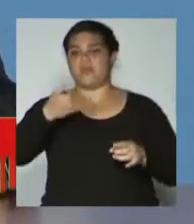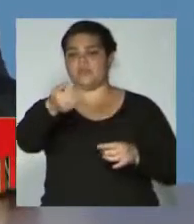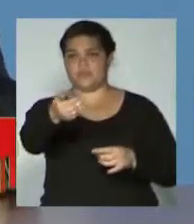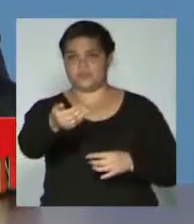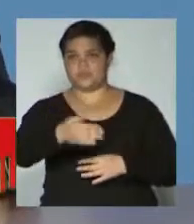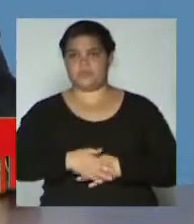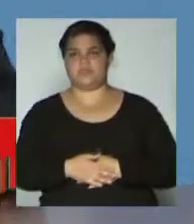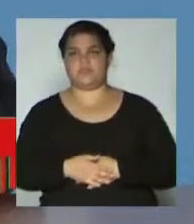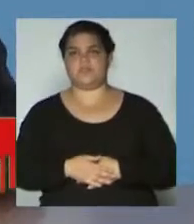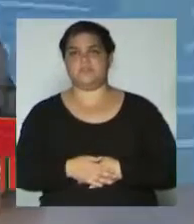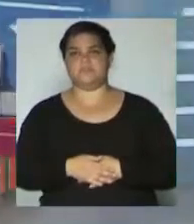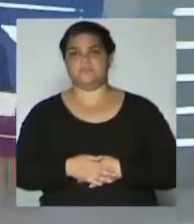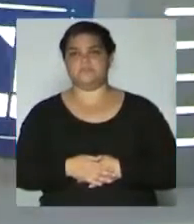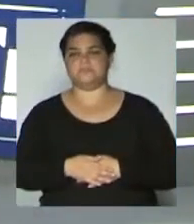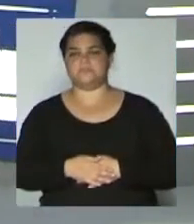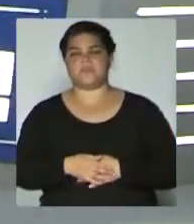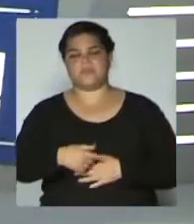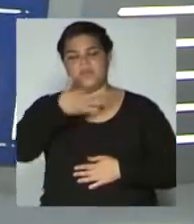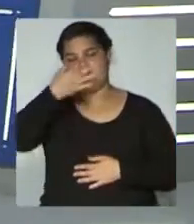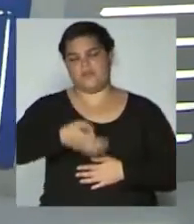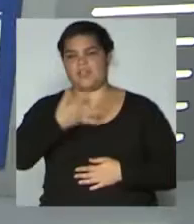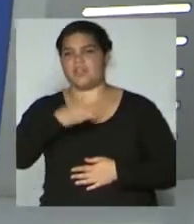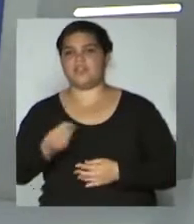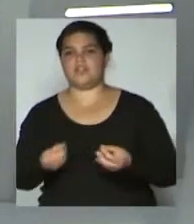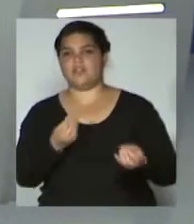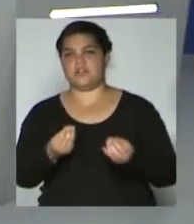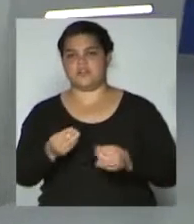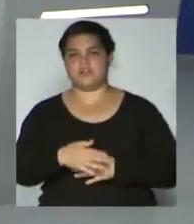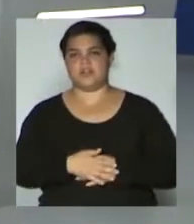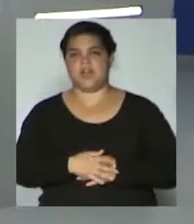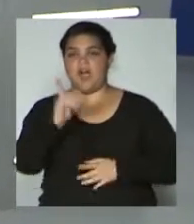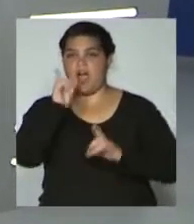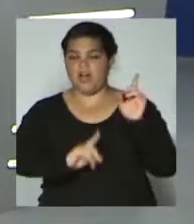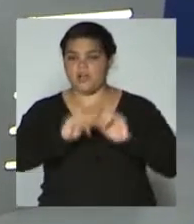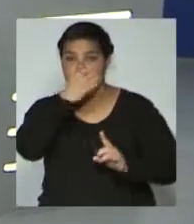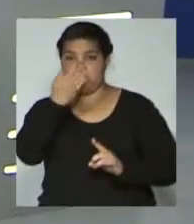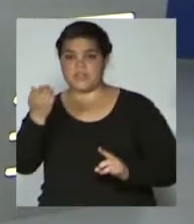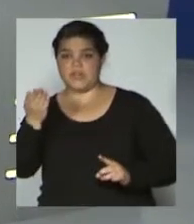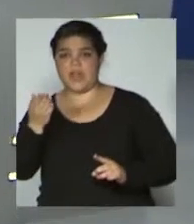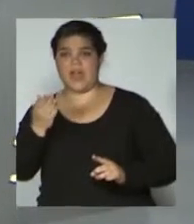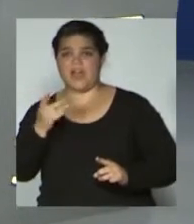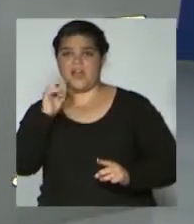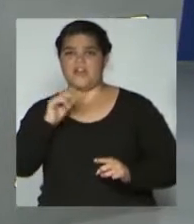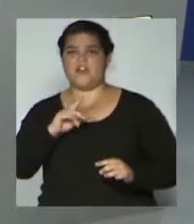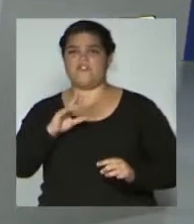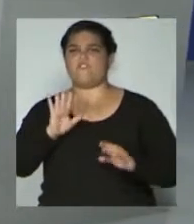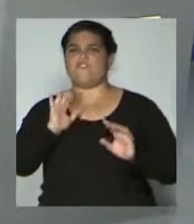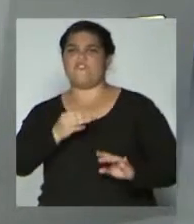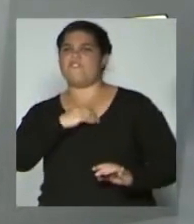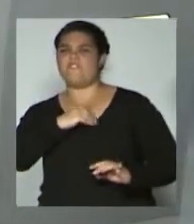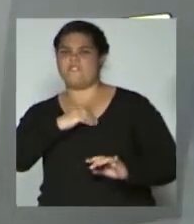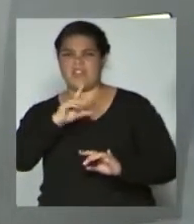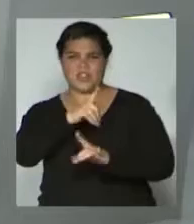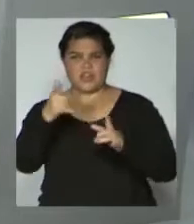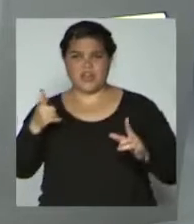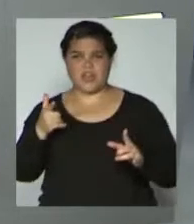¿no? Ahora, lógicamente, para aquellos que ven siempre el vaso medio vacío, yo les digo, hemos empezado